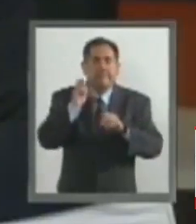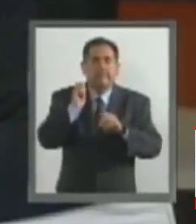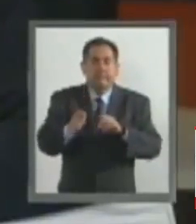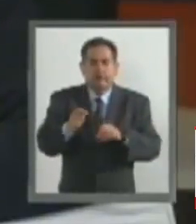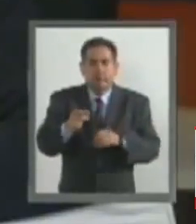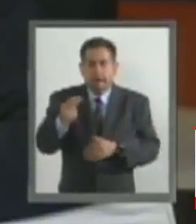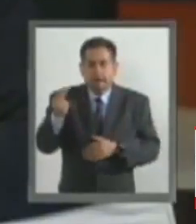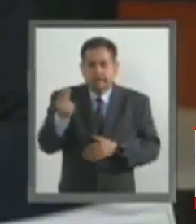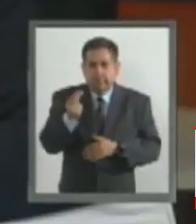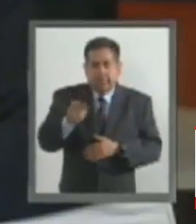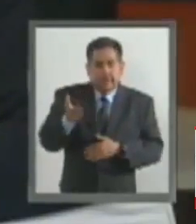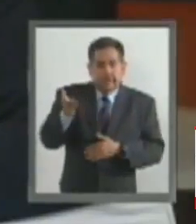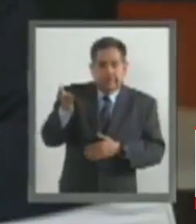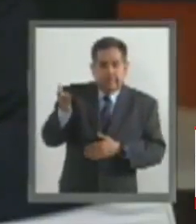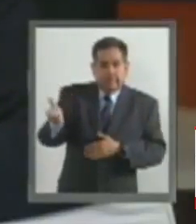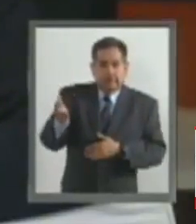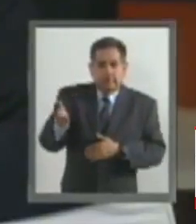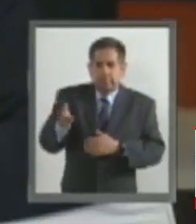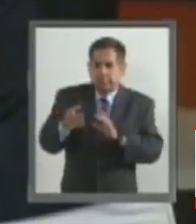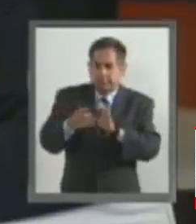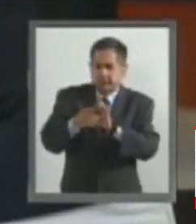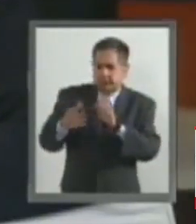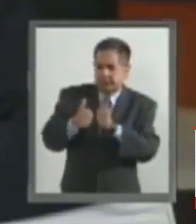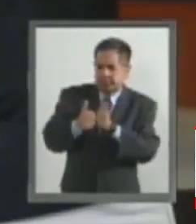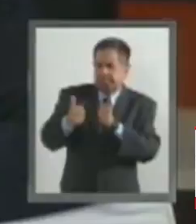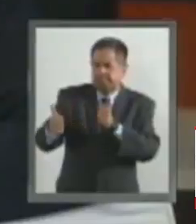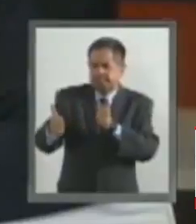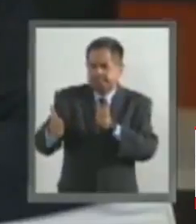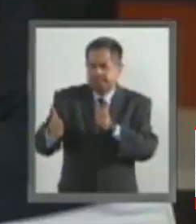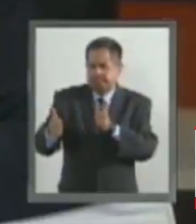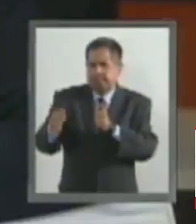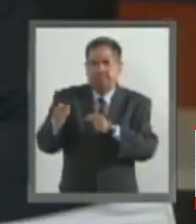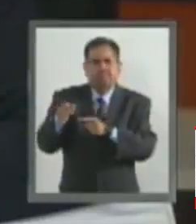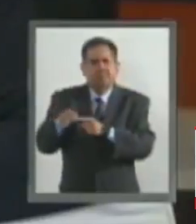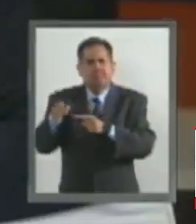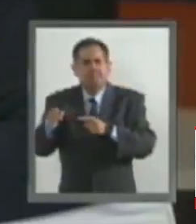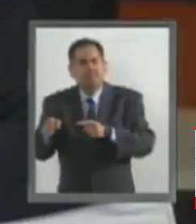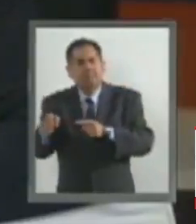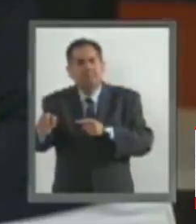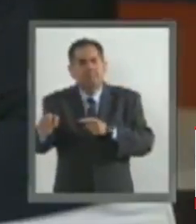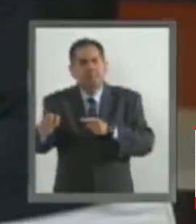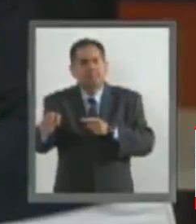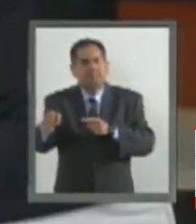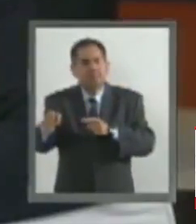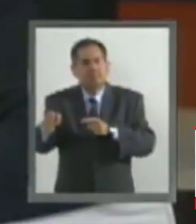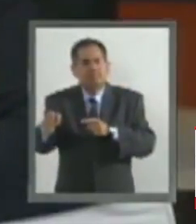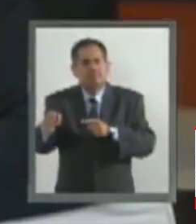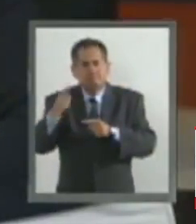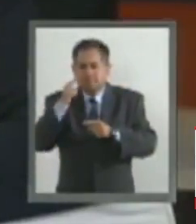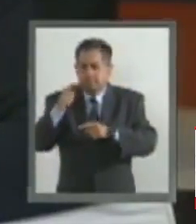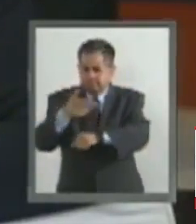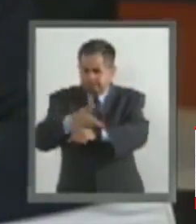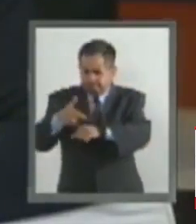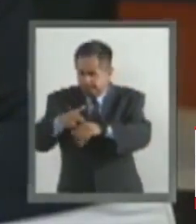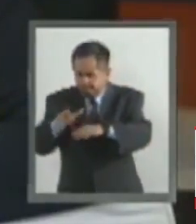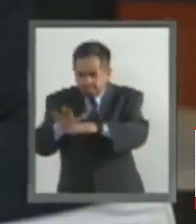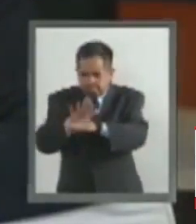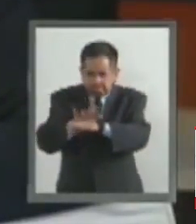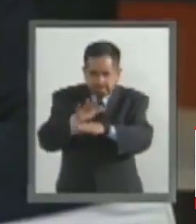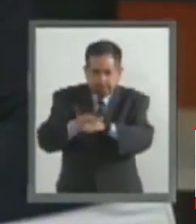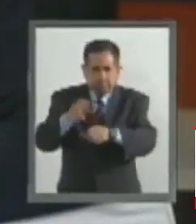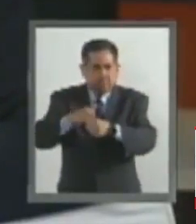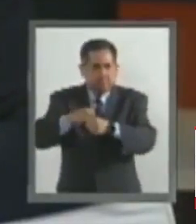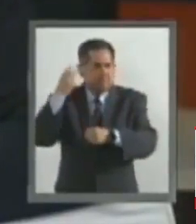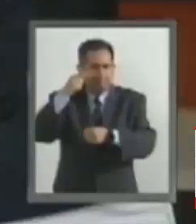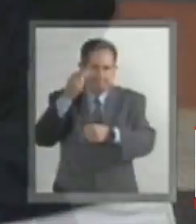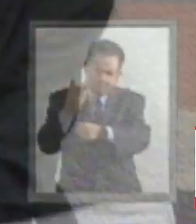Veracruz vuelve a ser el puerto más importante de todo México, el más bonito también, pero sobre todo que la gente que vive en el puerto de Veracruz tenga la